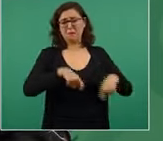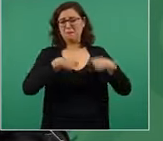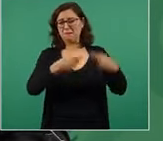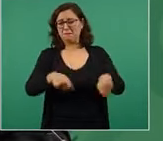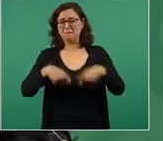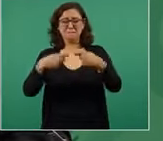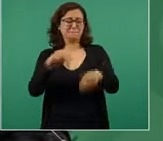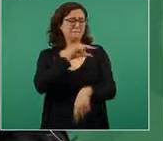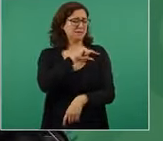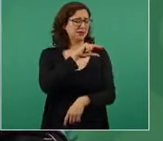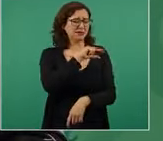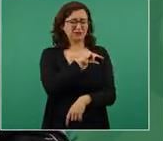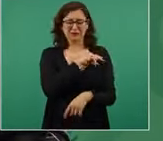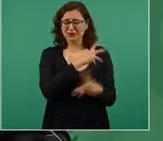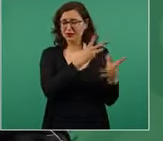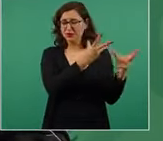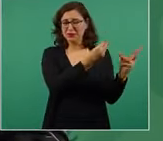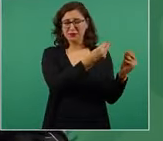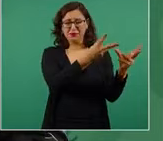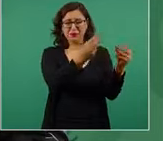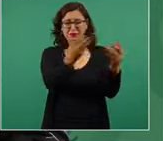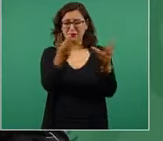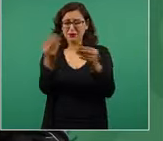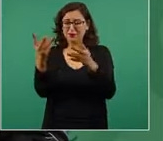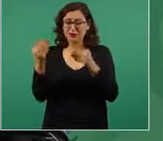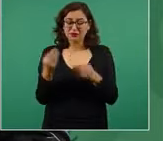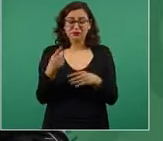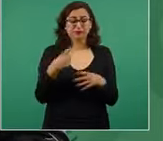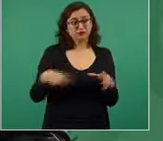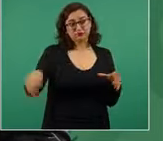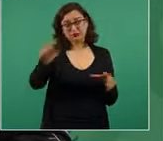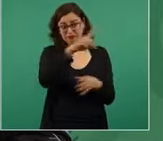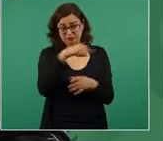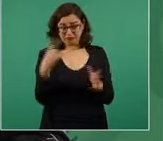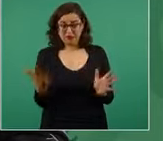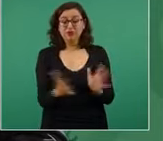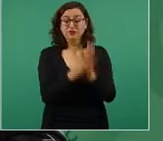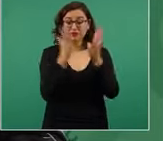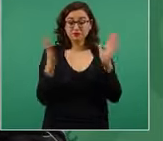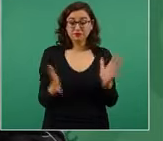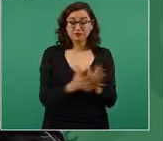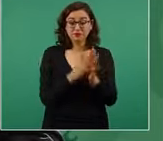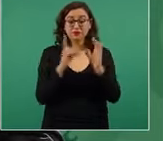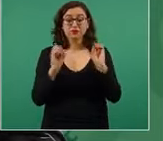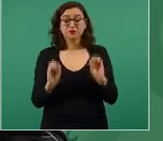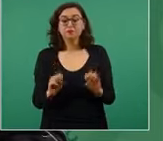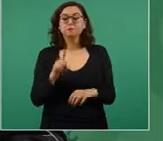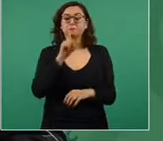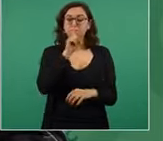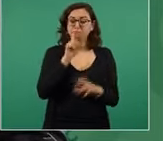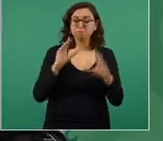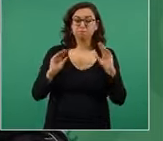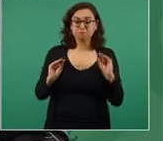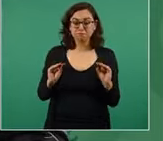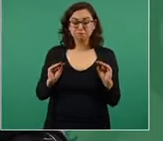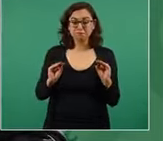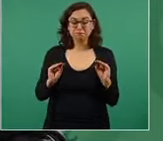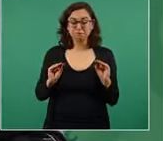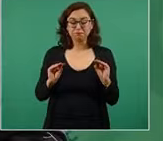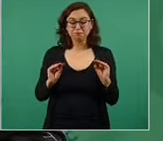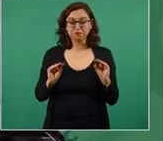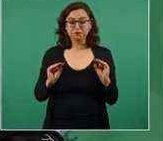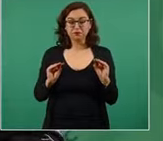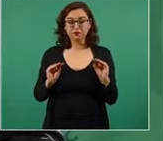Todos los que participaron o guardaron silencio cuando estaban saqueando a México,